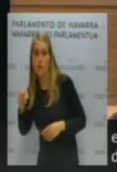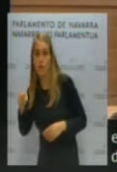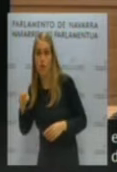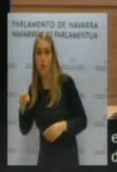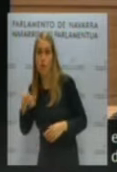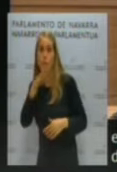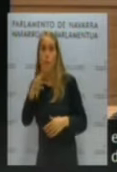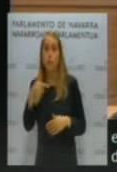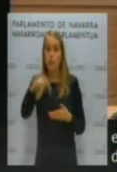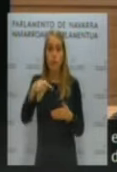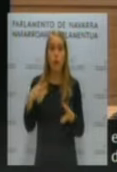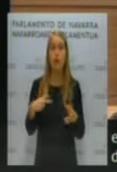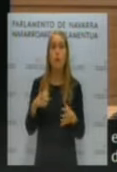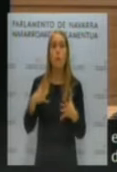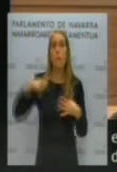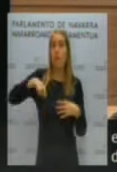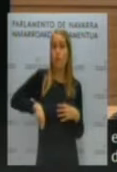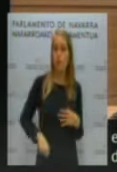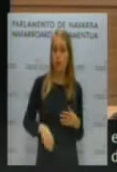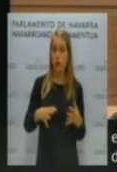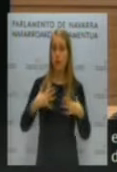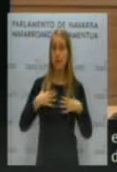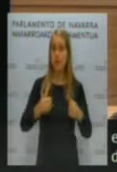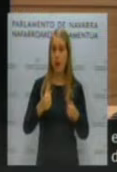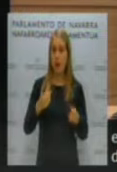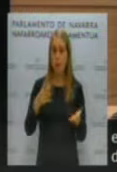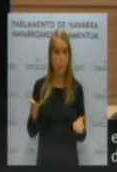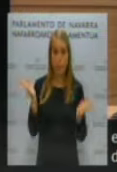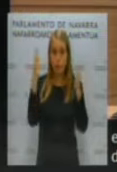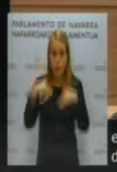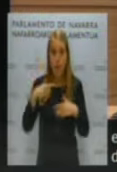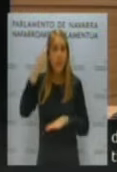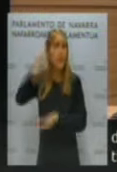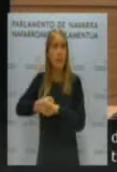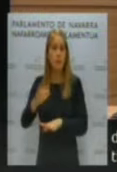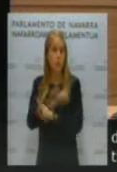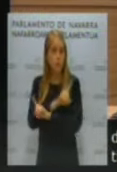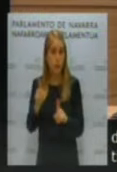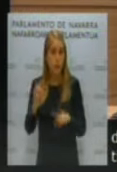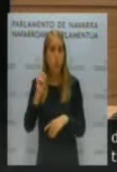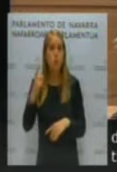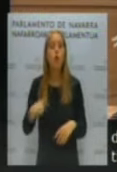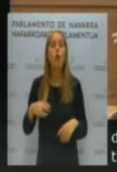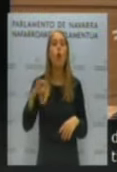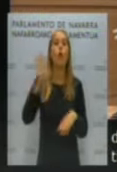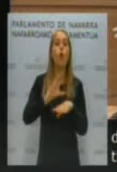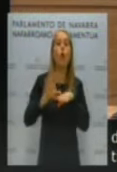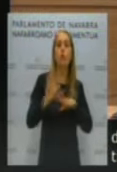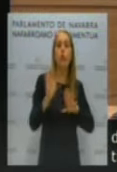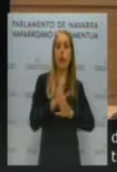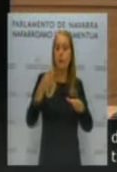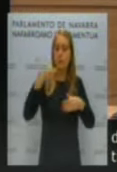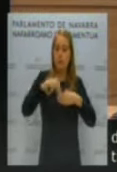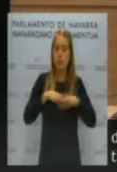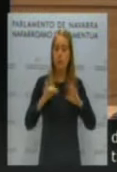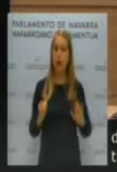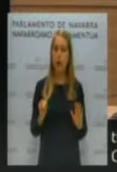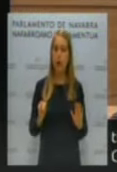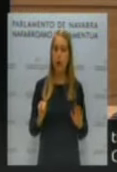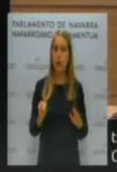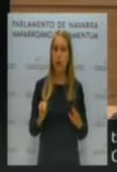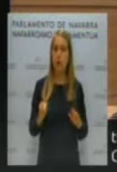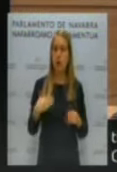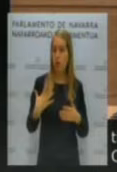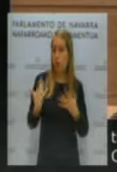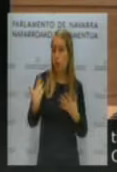los profesionales del Servicio Navarro de Salud, ni tan siquiera los directivos. Solo los tiene el señor consejero ese día, probablemente recién salidos